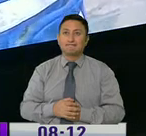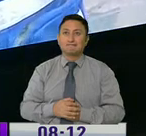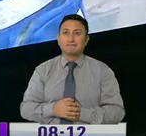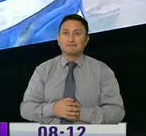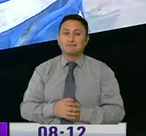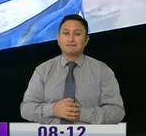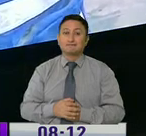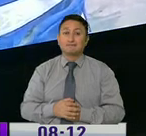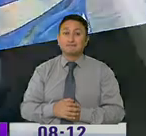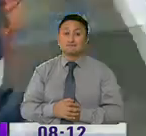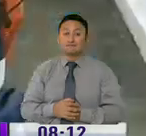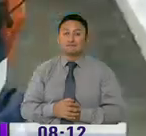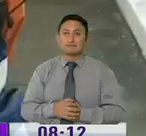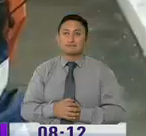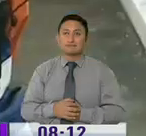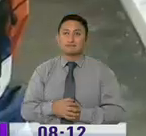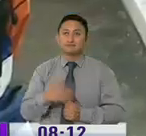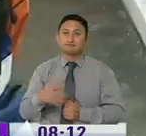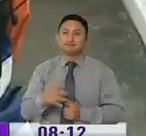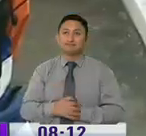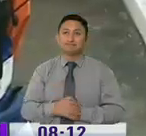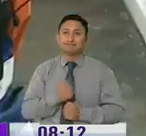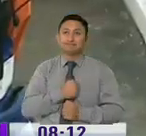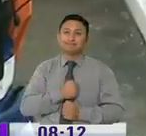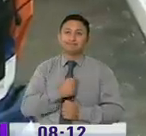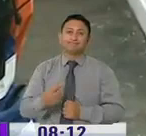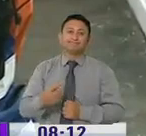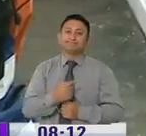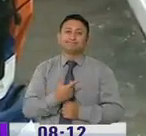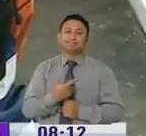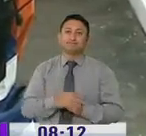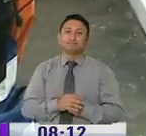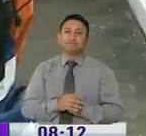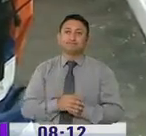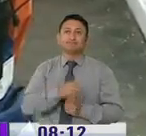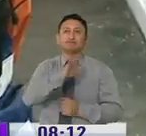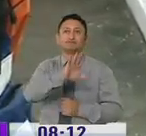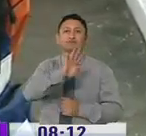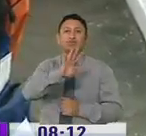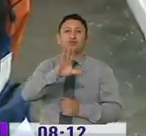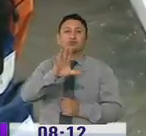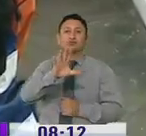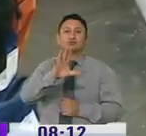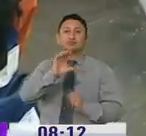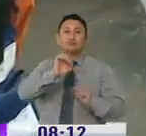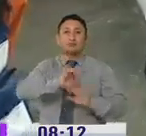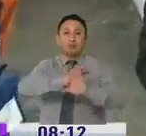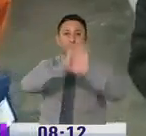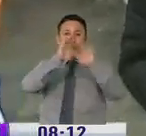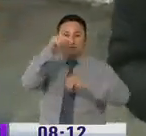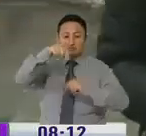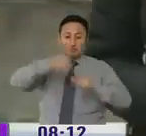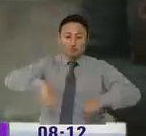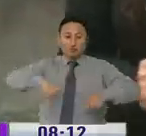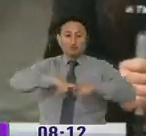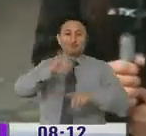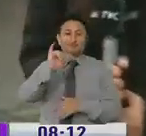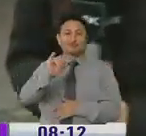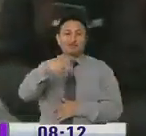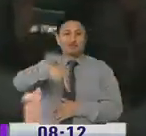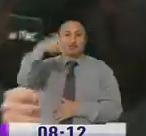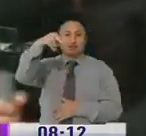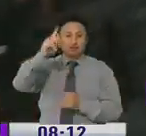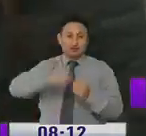Así es, Roberto. Este es un accidente lamentable. Aproximadamente habría ocurrido a las 5:45 de la mañana aquí en el sector de la Y, en el norte